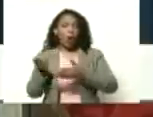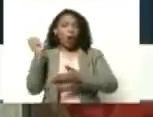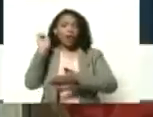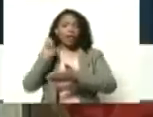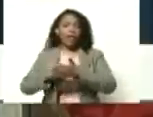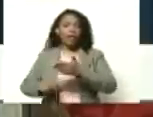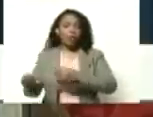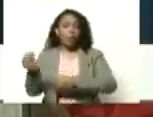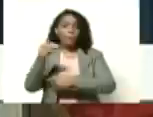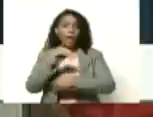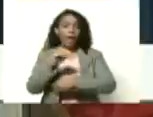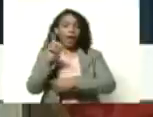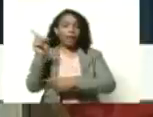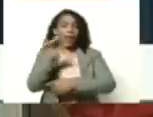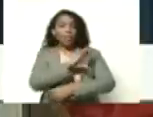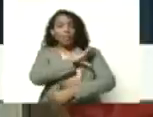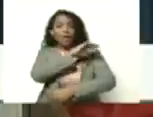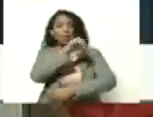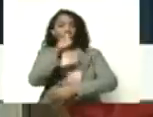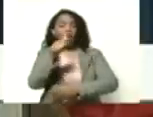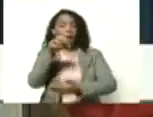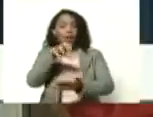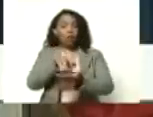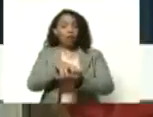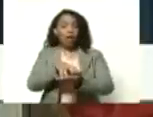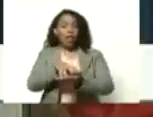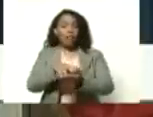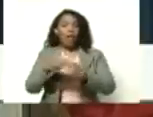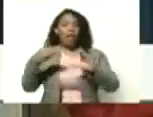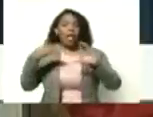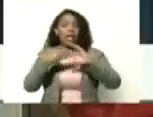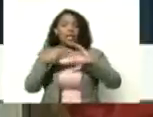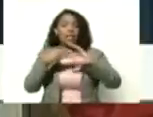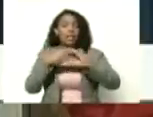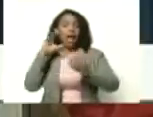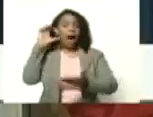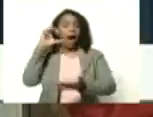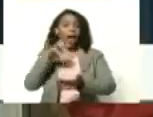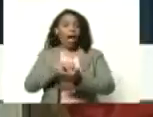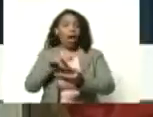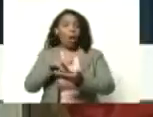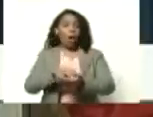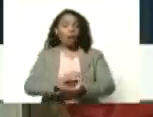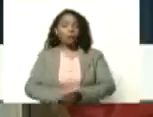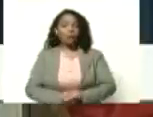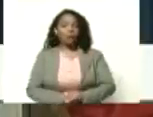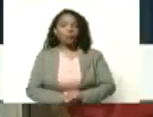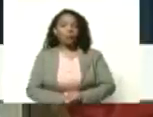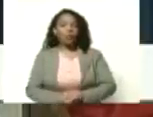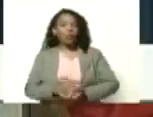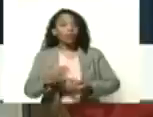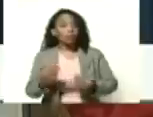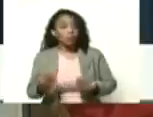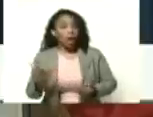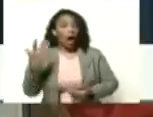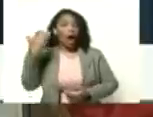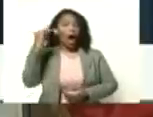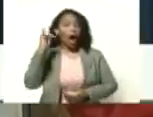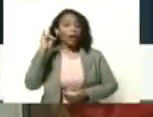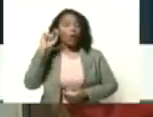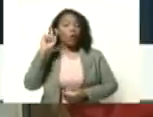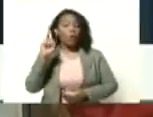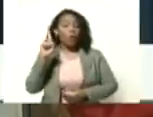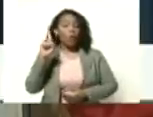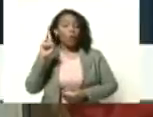siendo directora regional de lince aragua y tenía un staff